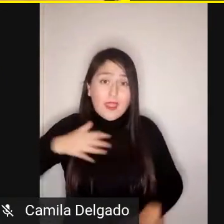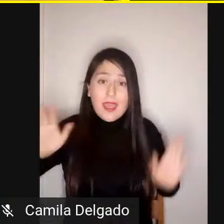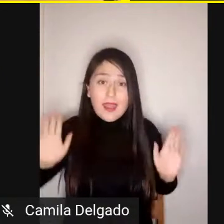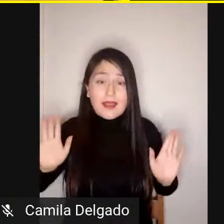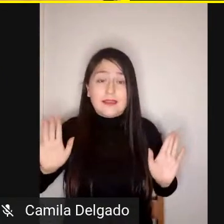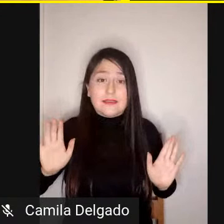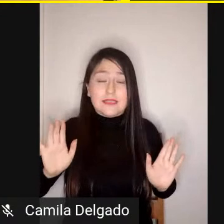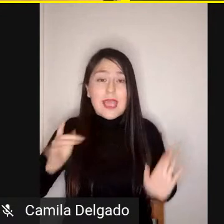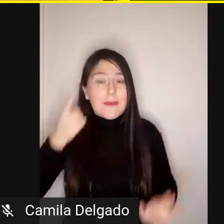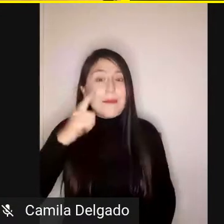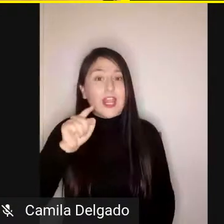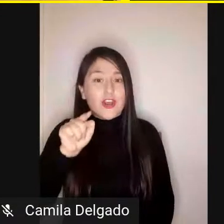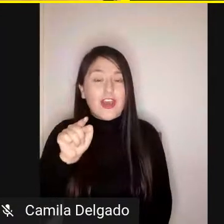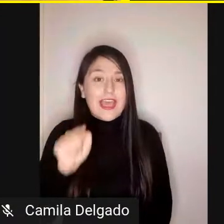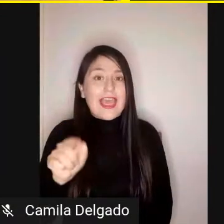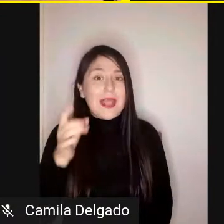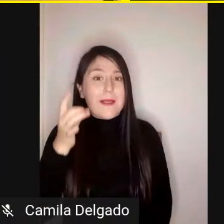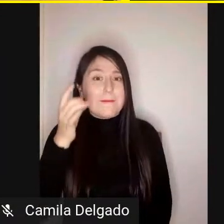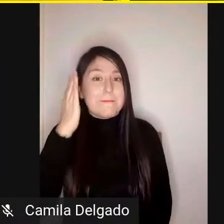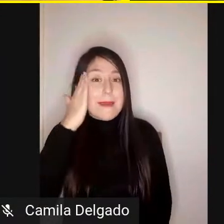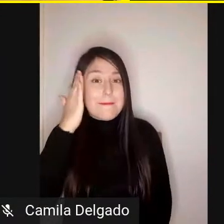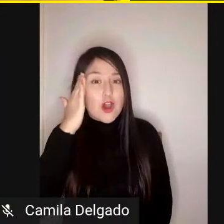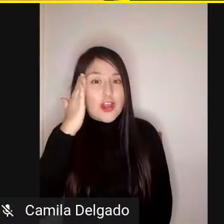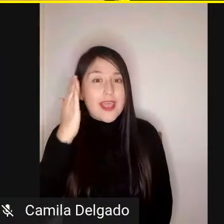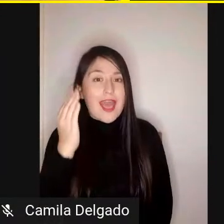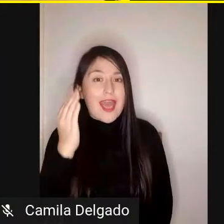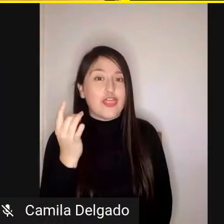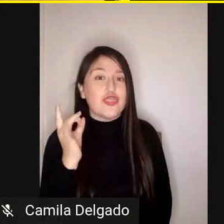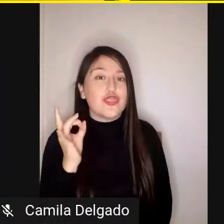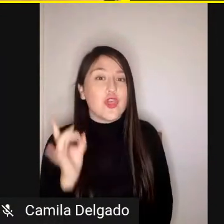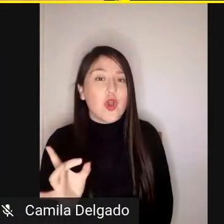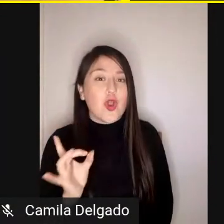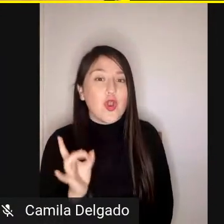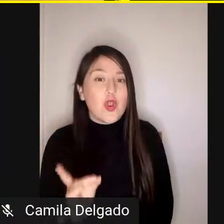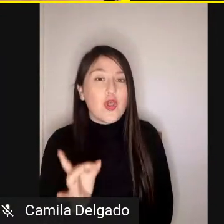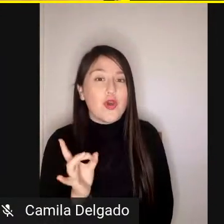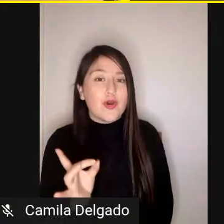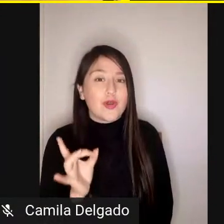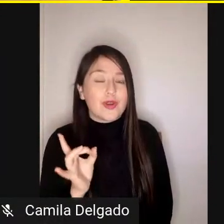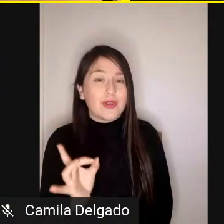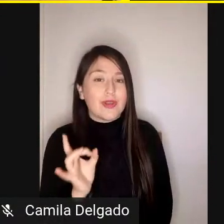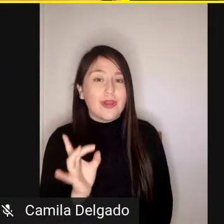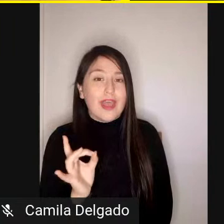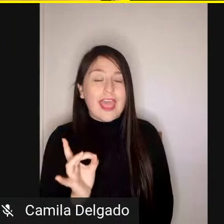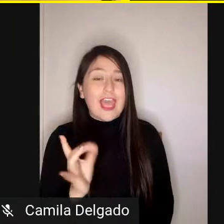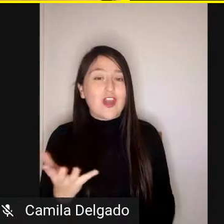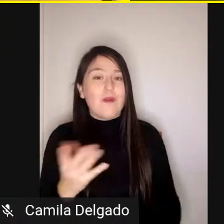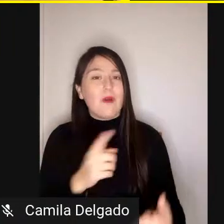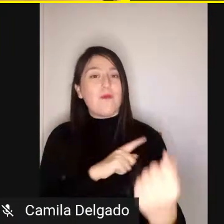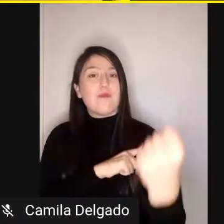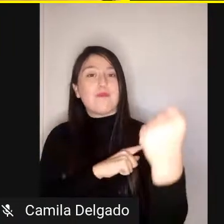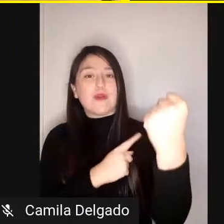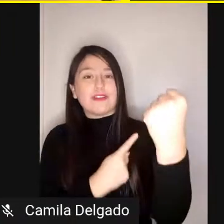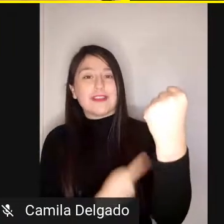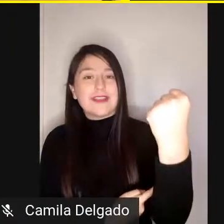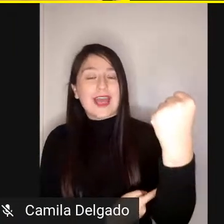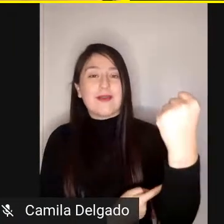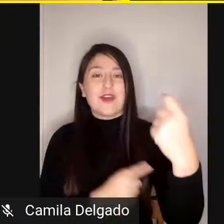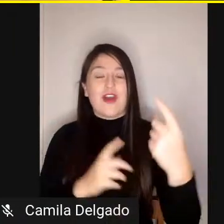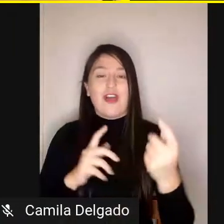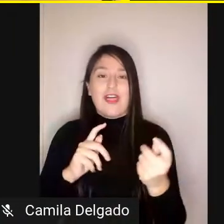esa memoria del dolor es una memoria del dolor que subyace a una potencialidad enorme de modificar, de